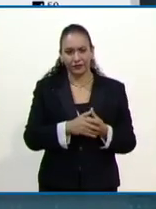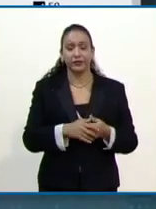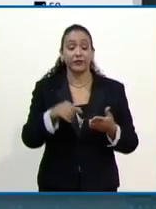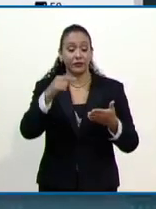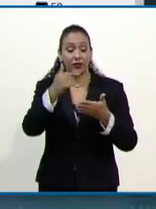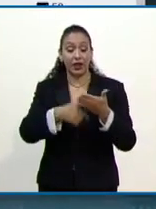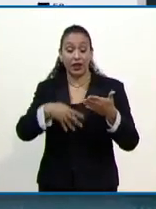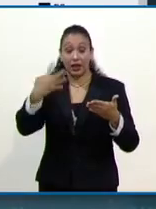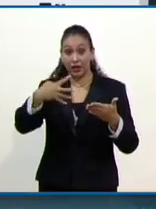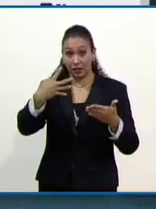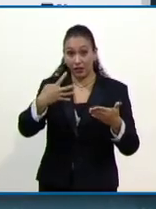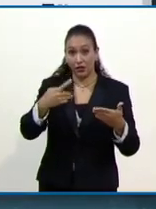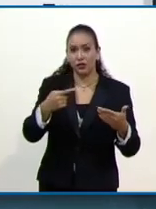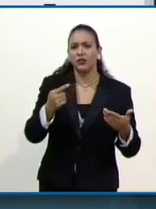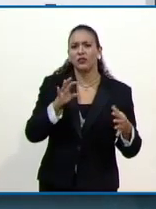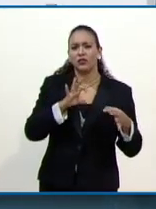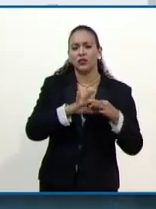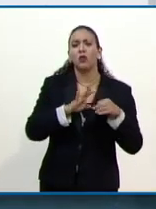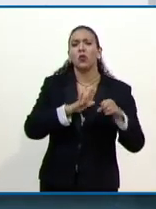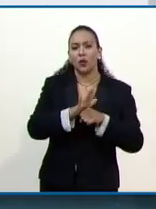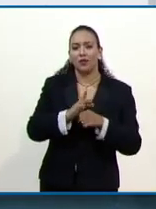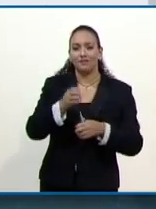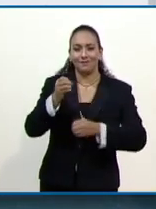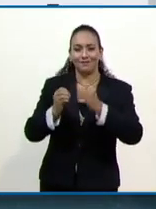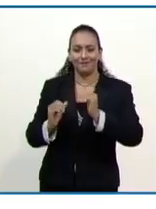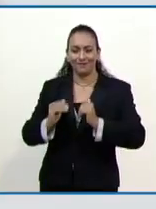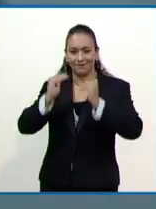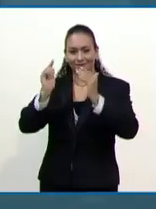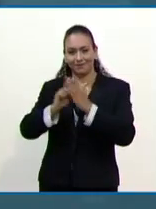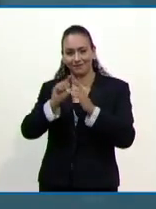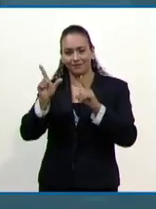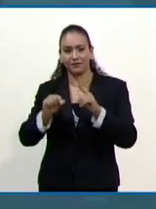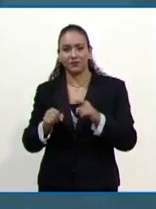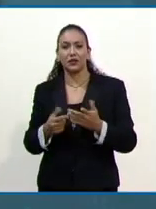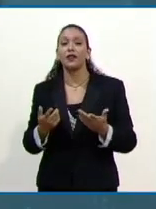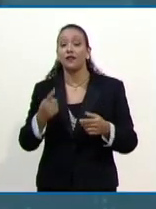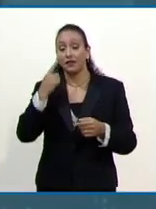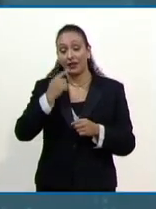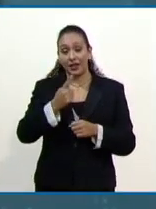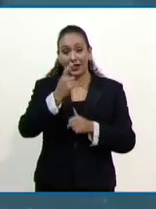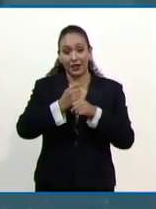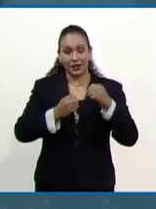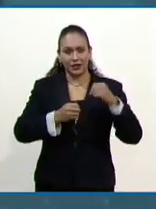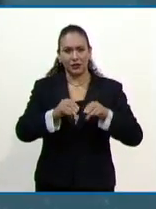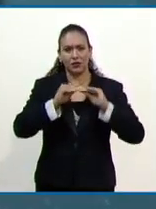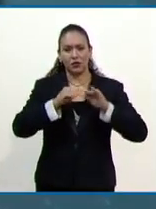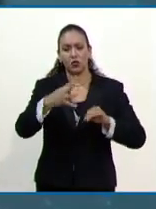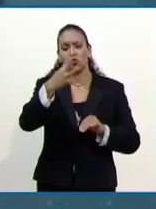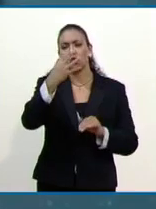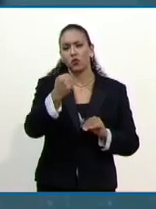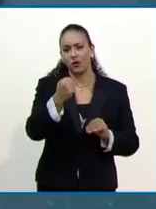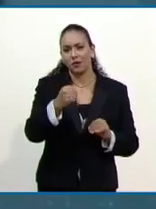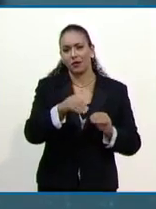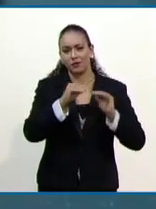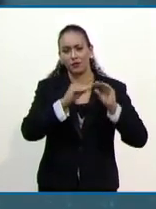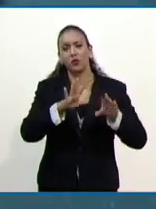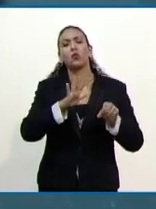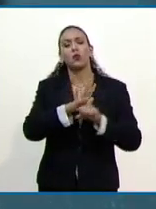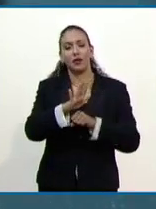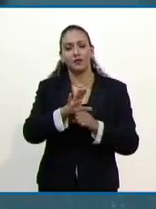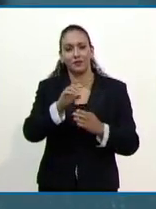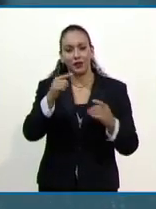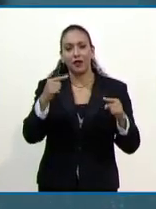cuales 14 corresponden a las salas de la Corte. De primera sala se publicaron 9 criterios sobre improcedencia de la